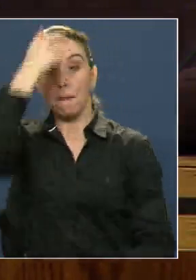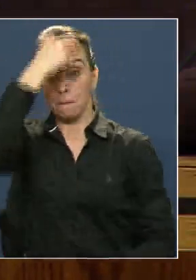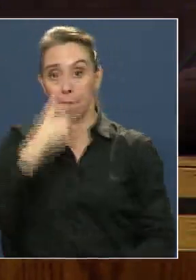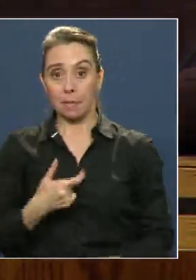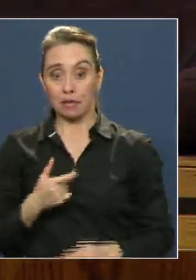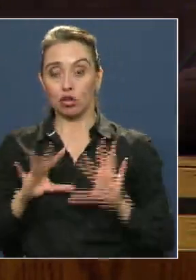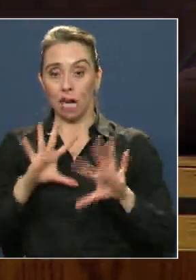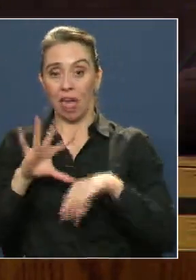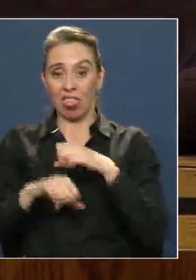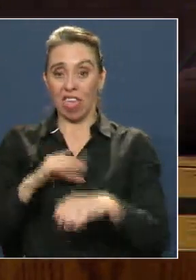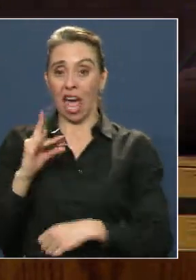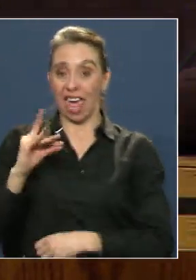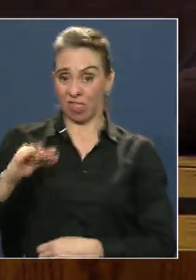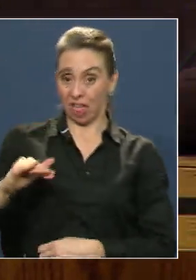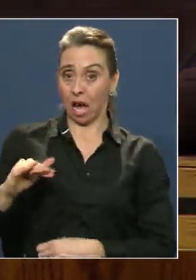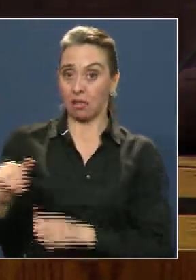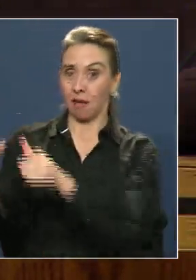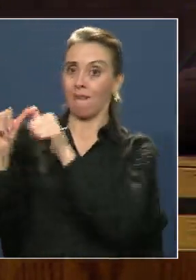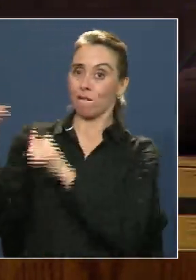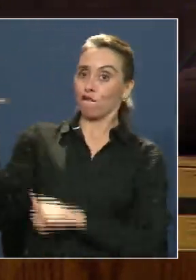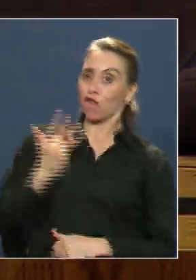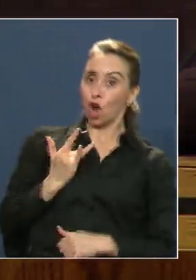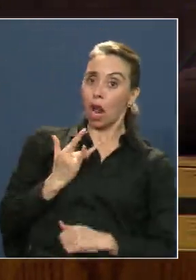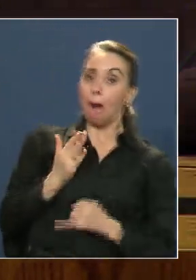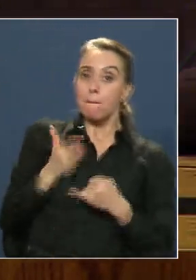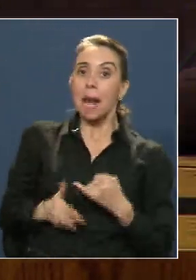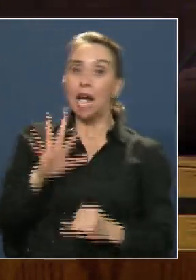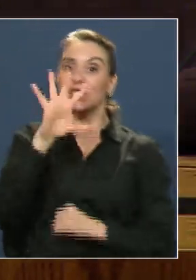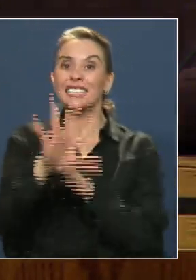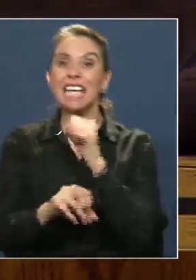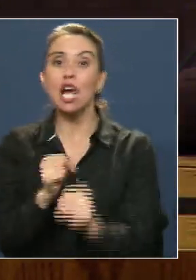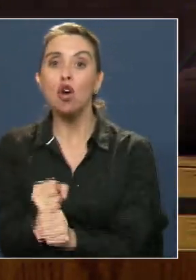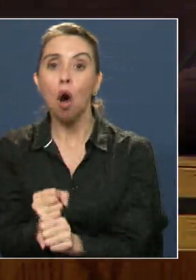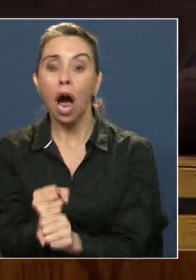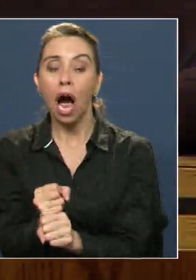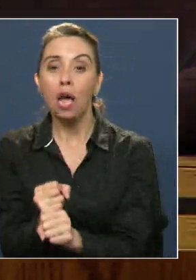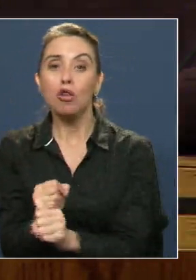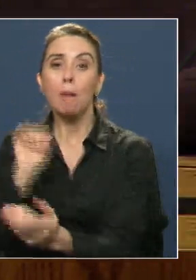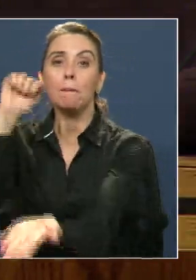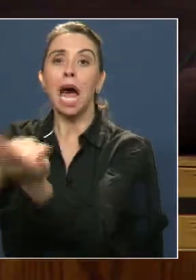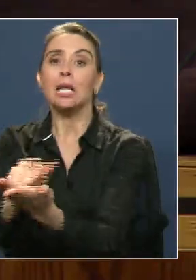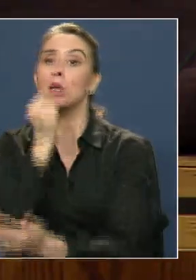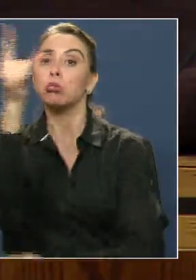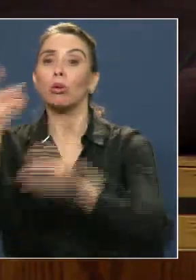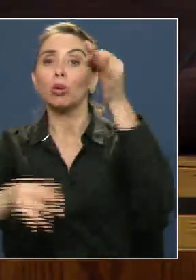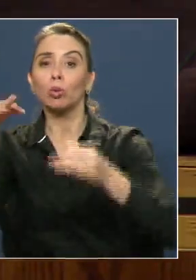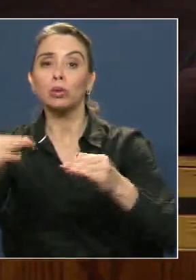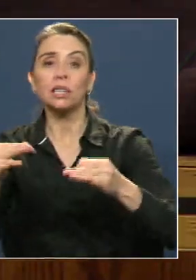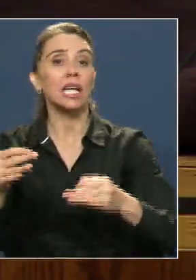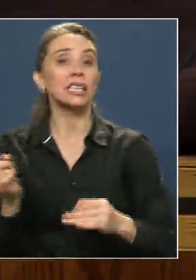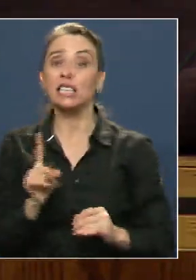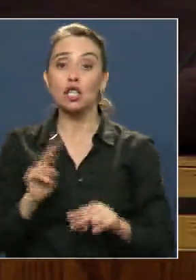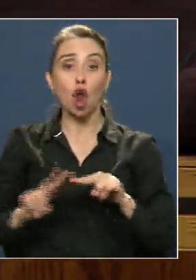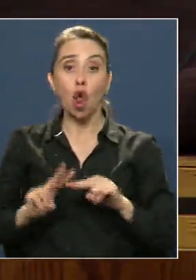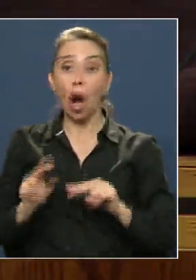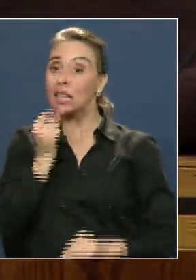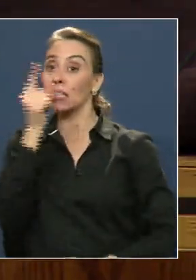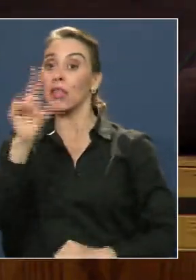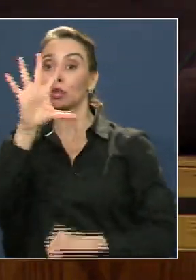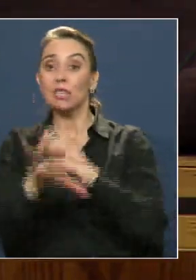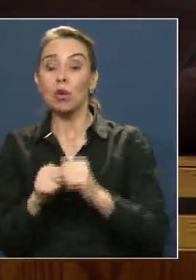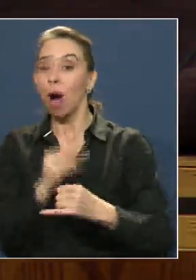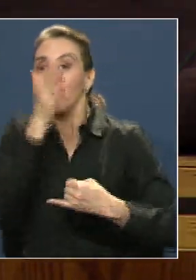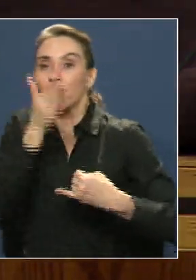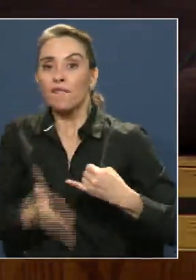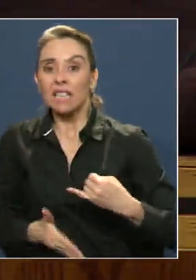violada a los 10 años tenía 5 años para poder reclamar y ahí prescribía. Se estableció que